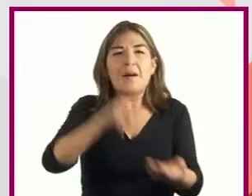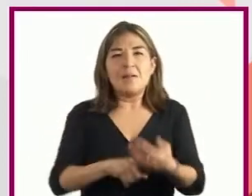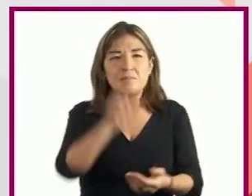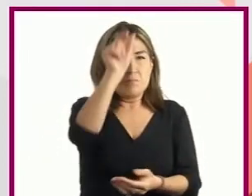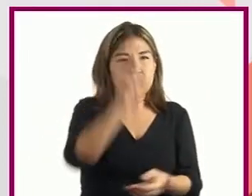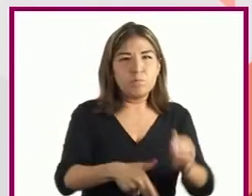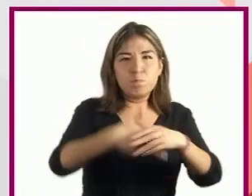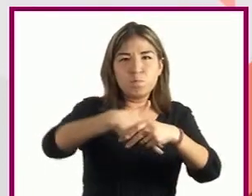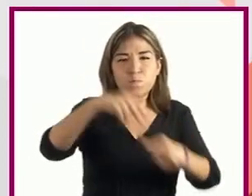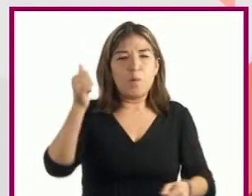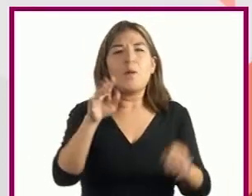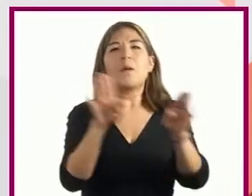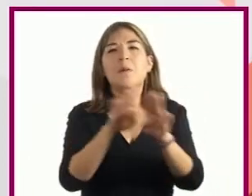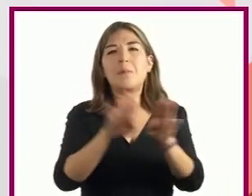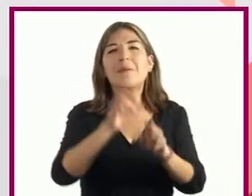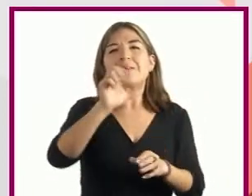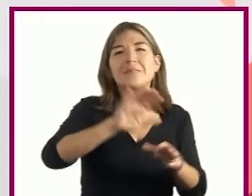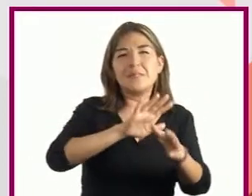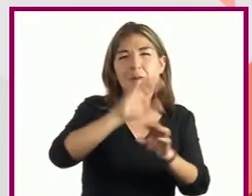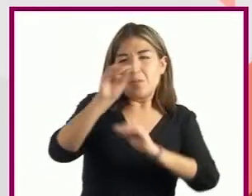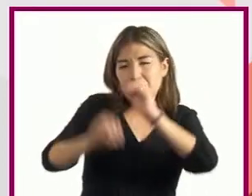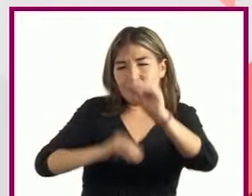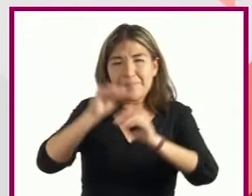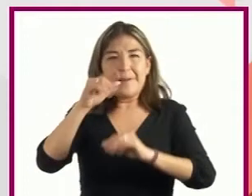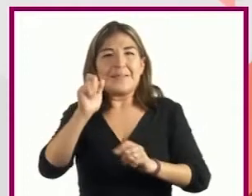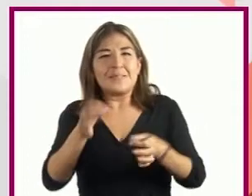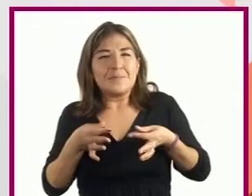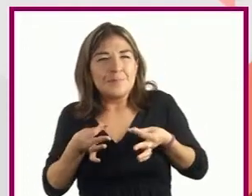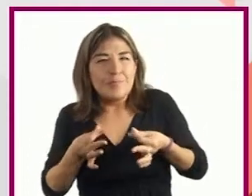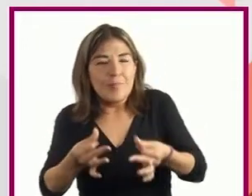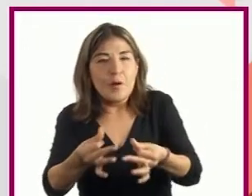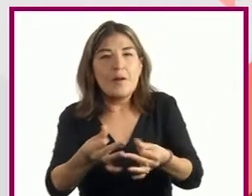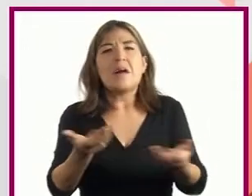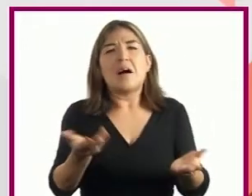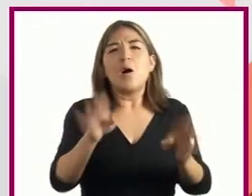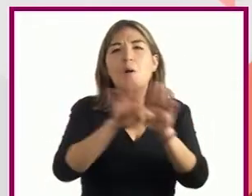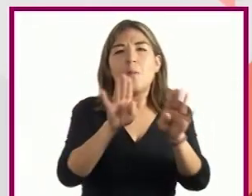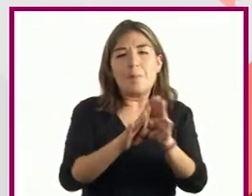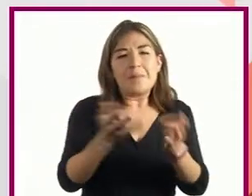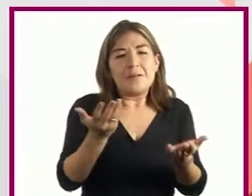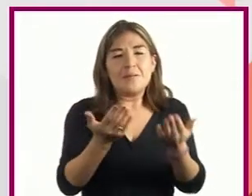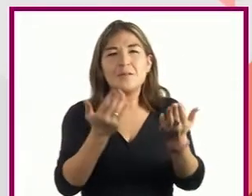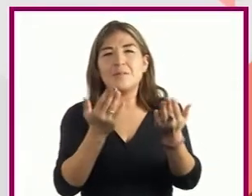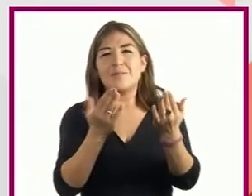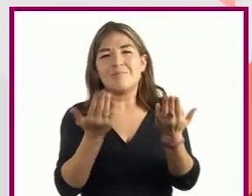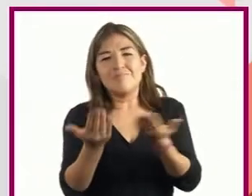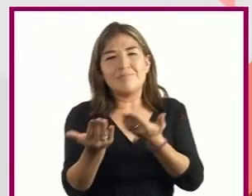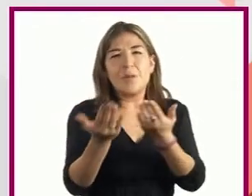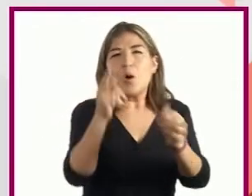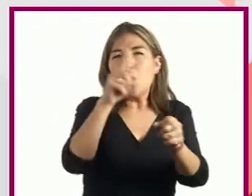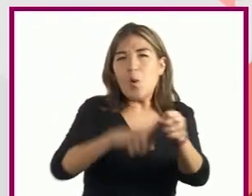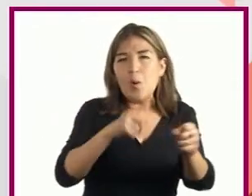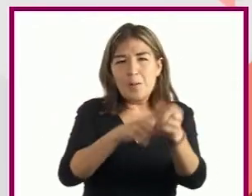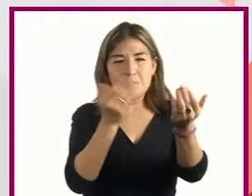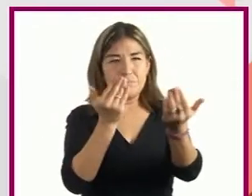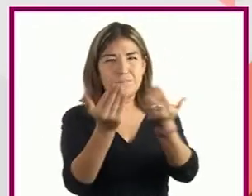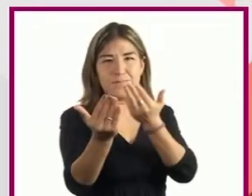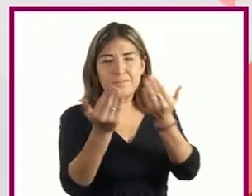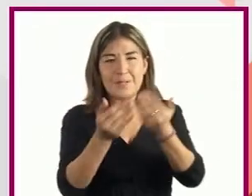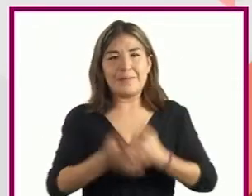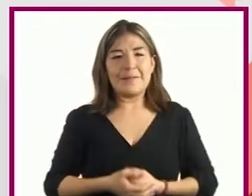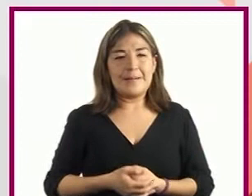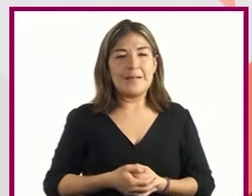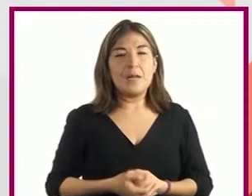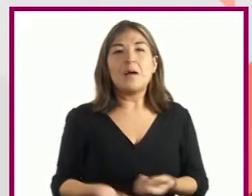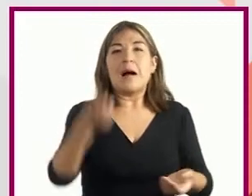un dibujo realista, rico en detalles, o bien apenas esbozándolo o en plano de color. Espacio